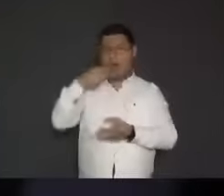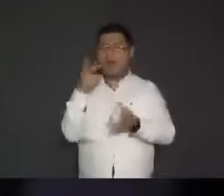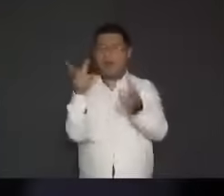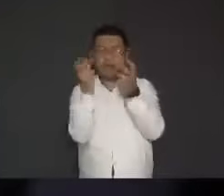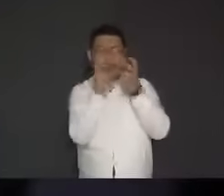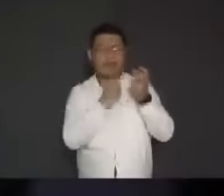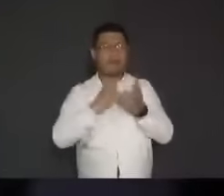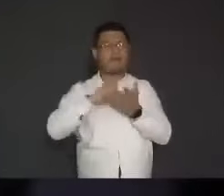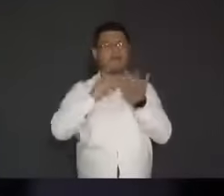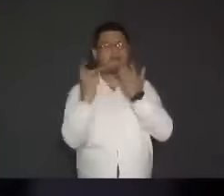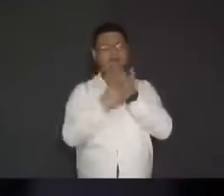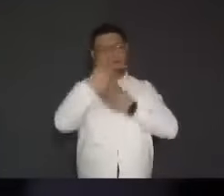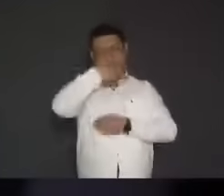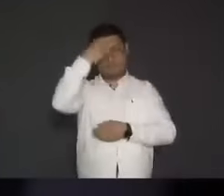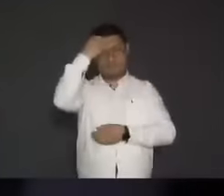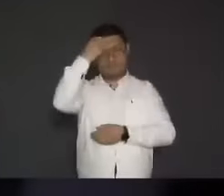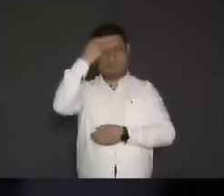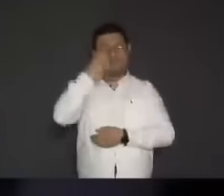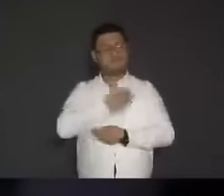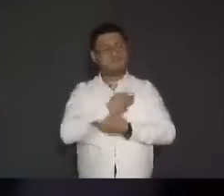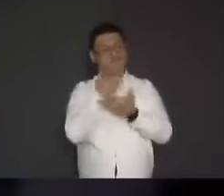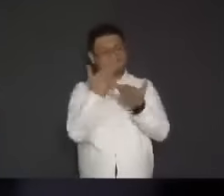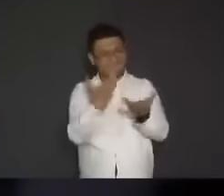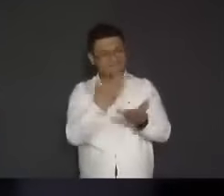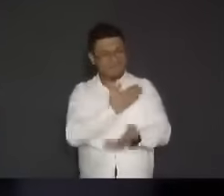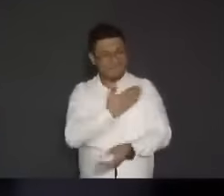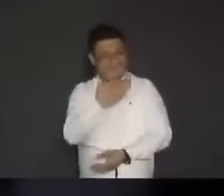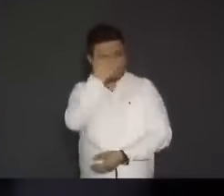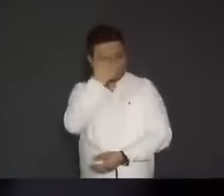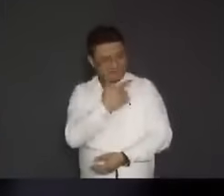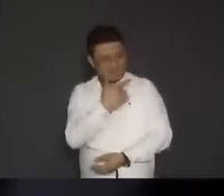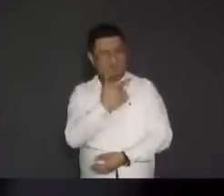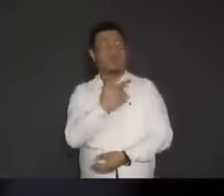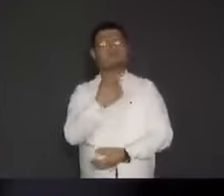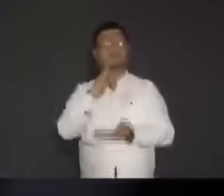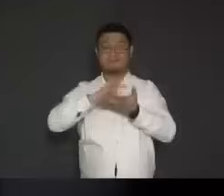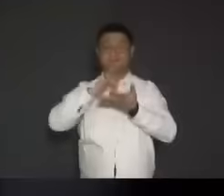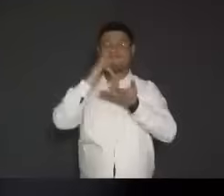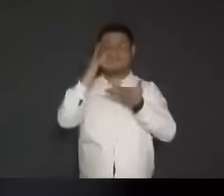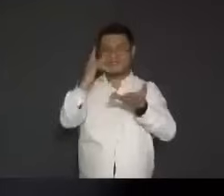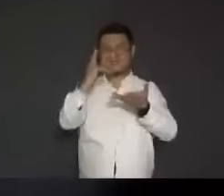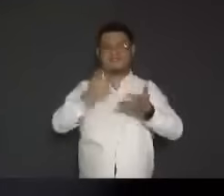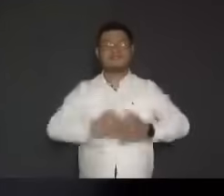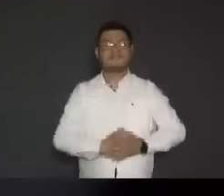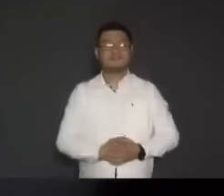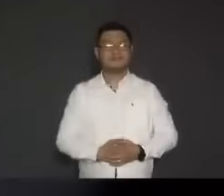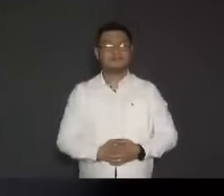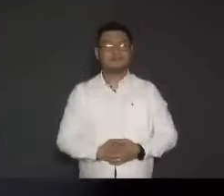propuestas de los candidatos. Que pasen una excelente noche. Muchísimas gracias.